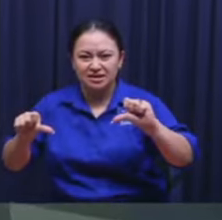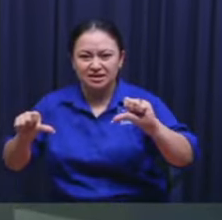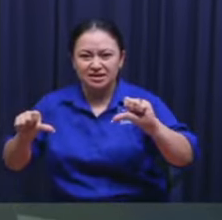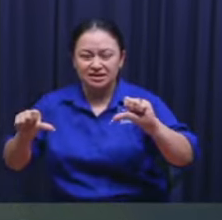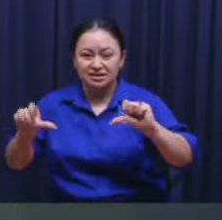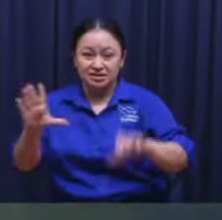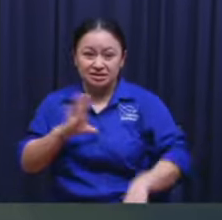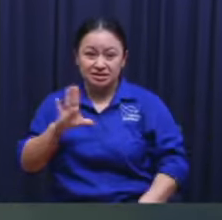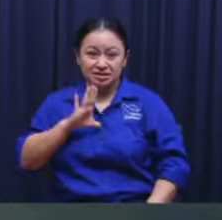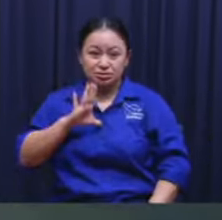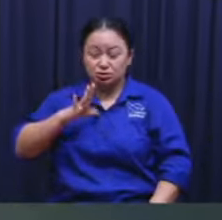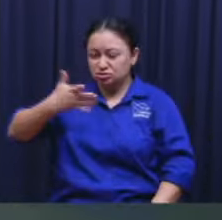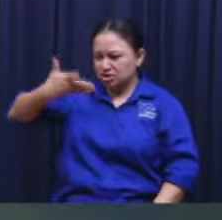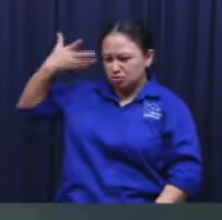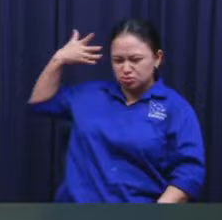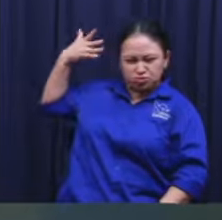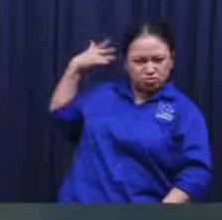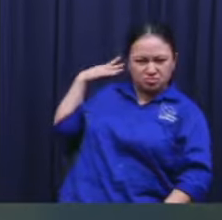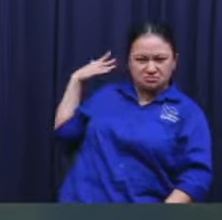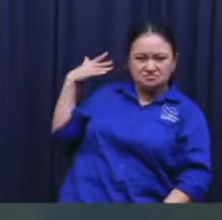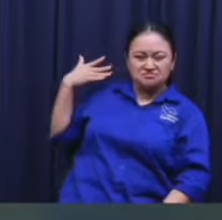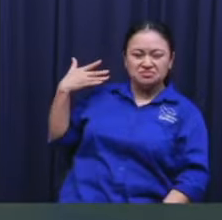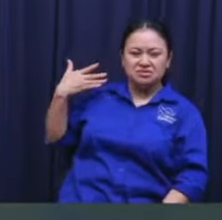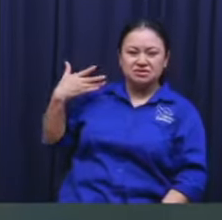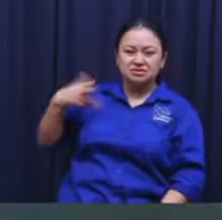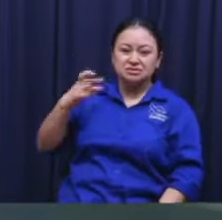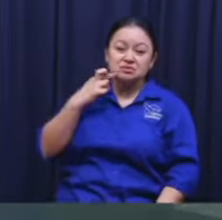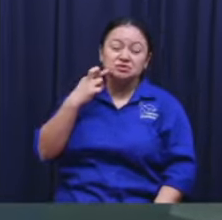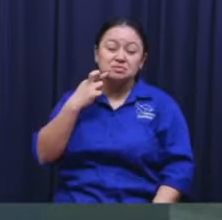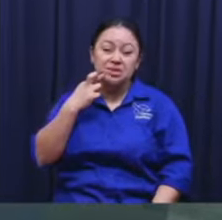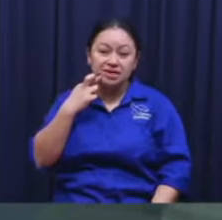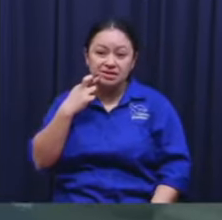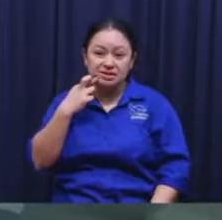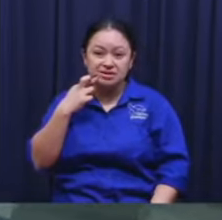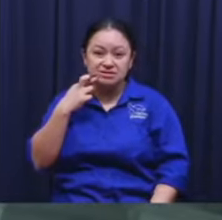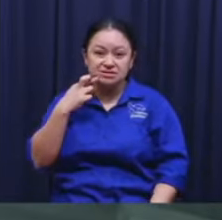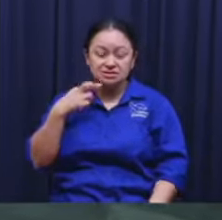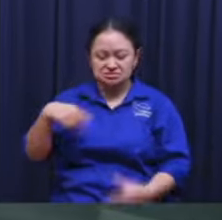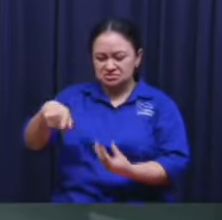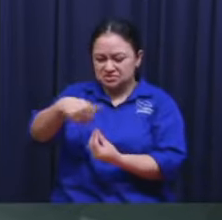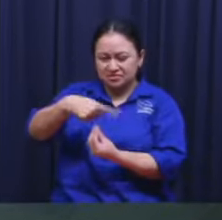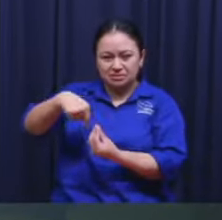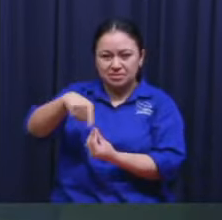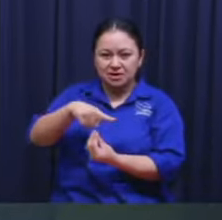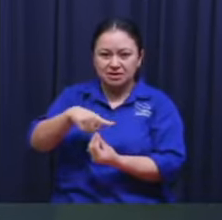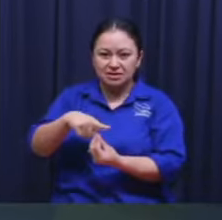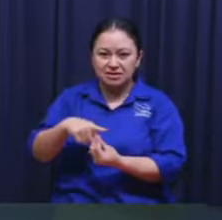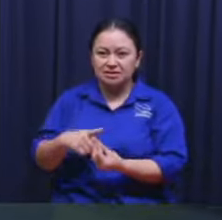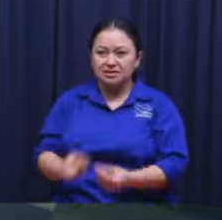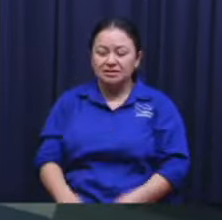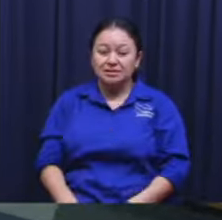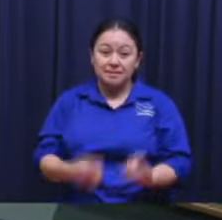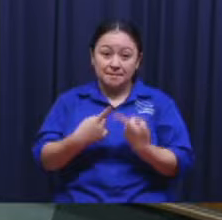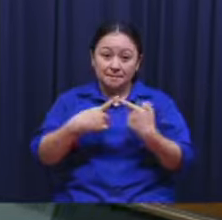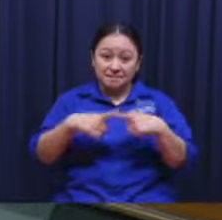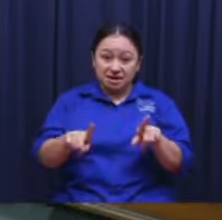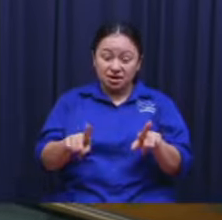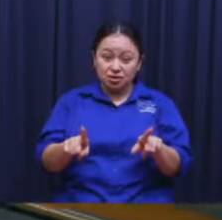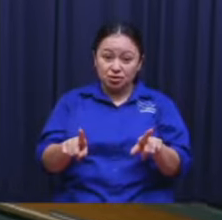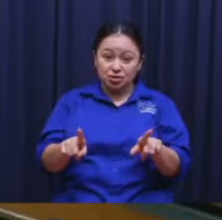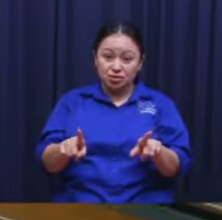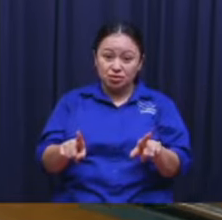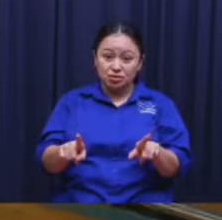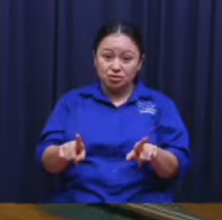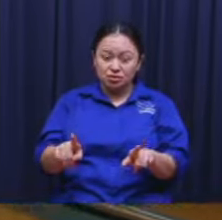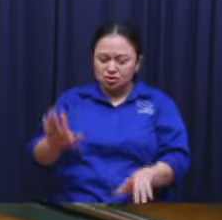nosotros tendríamos que romper el cordón umbilical. Y yo honro a mis padres y a mis ancestros, pero le puse las manos en el nombre